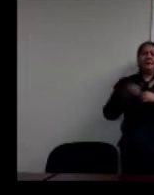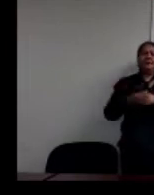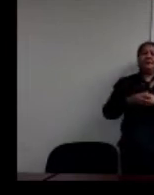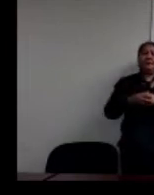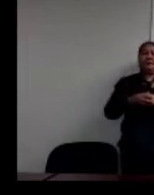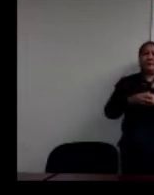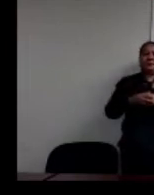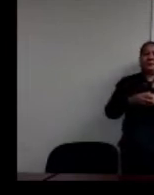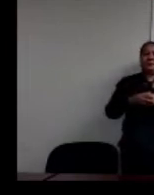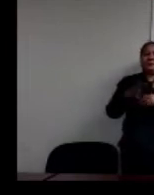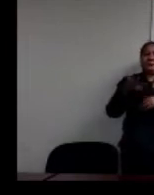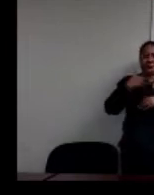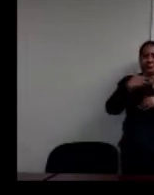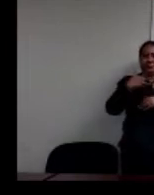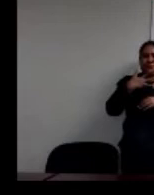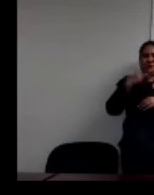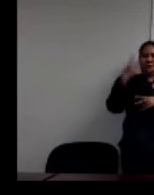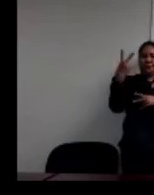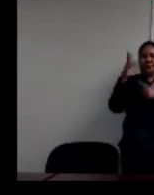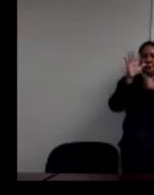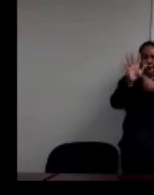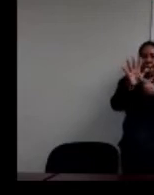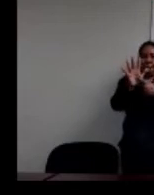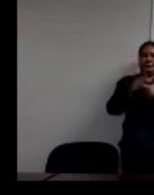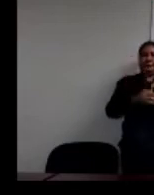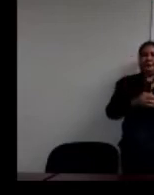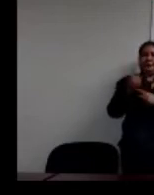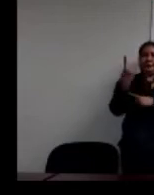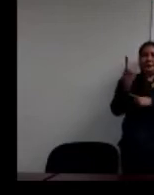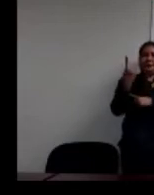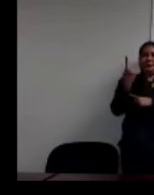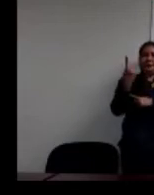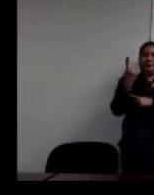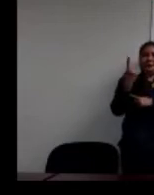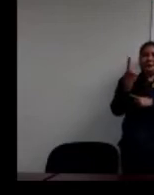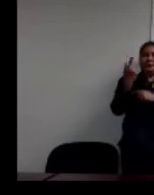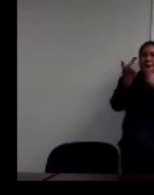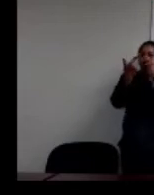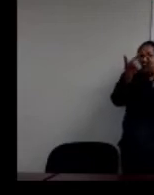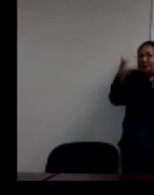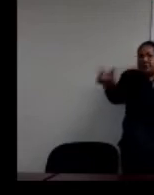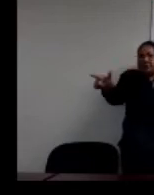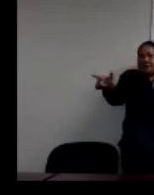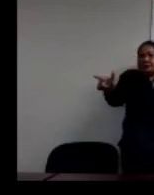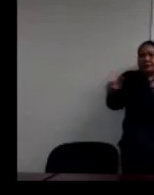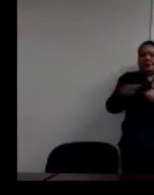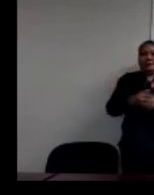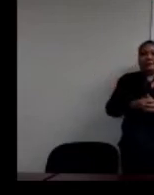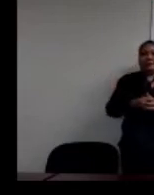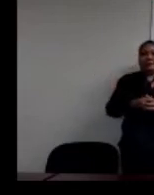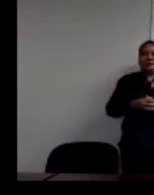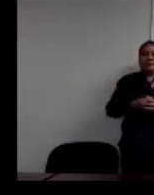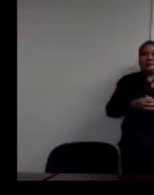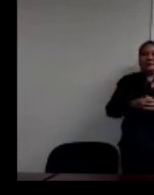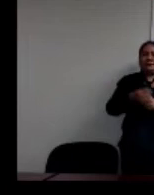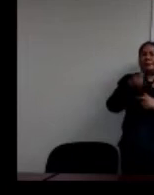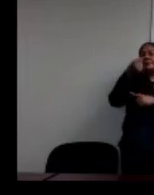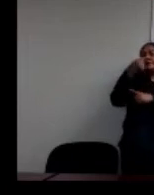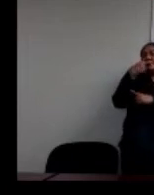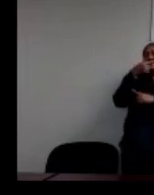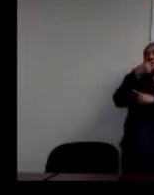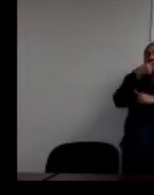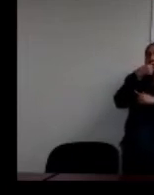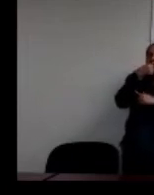El metilfenidato tenemos en 2 presentaciones, uno que es de liberación inmediata. ¿Qué significa esto? Se lo doy al